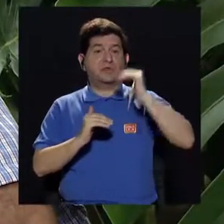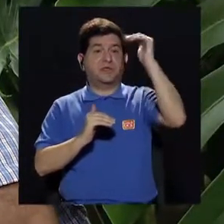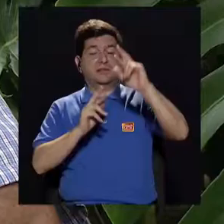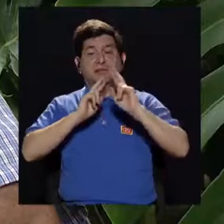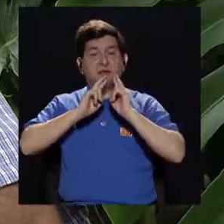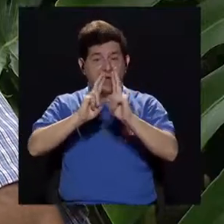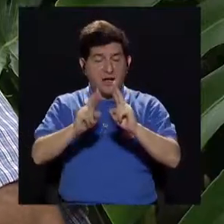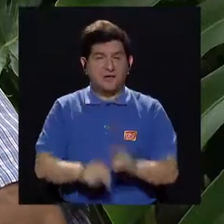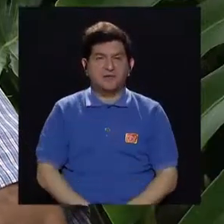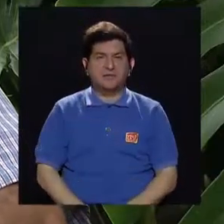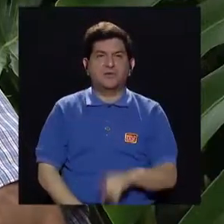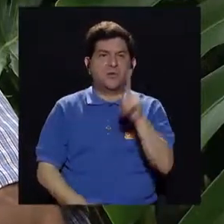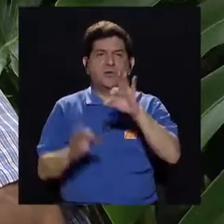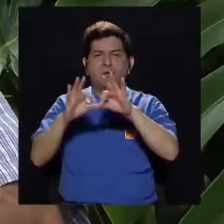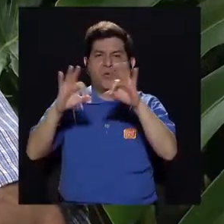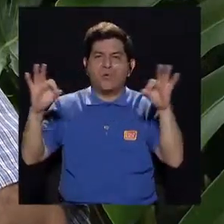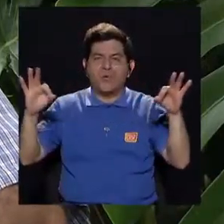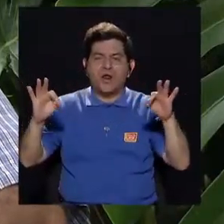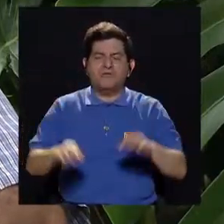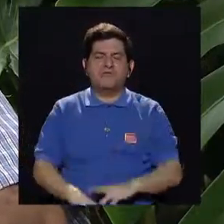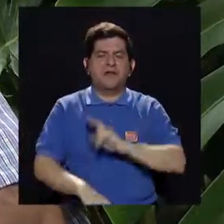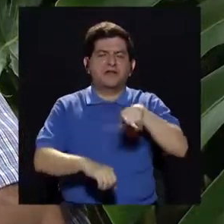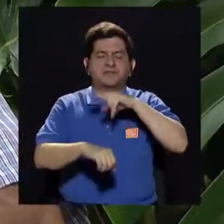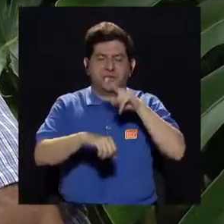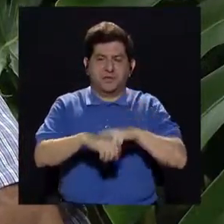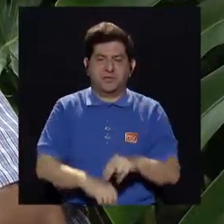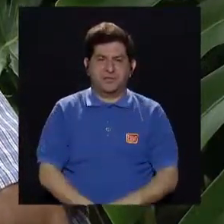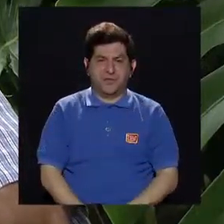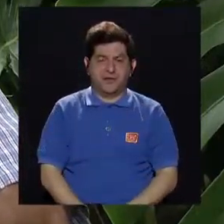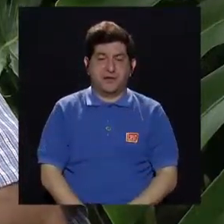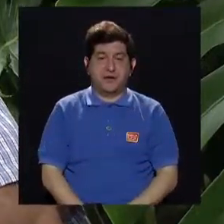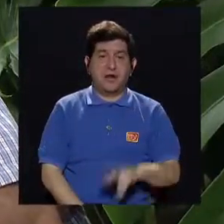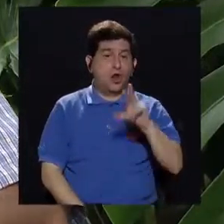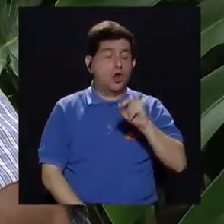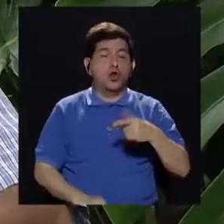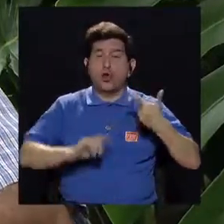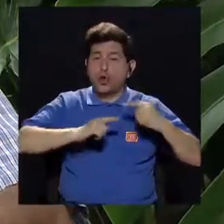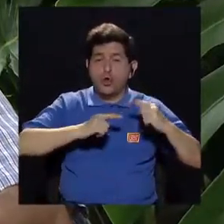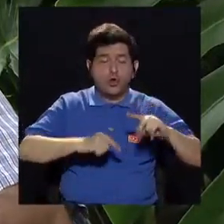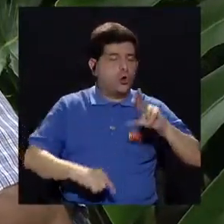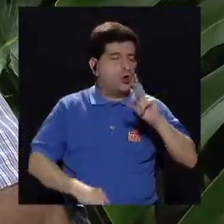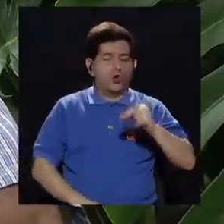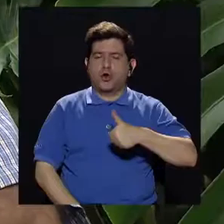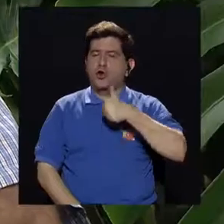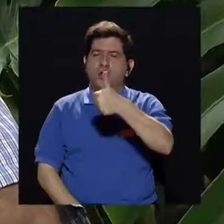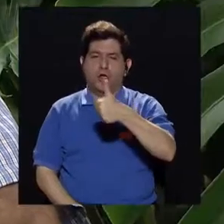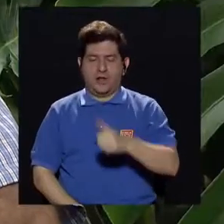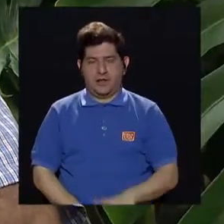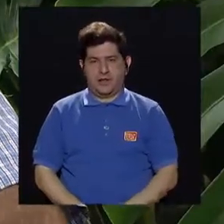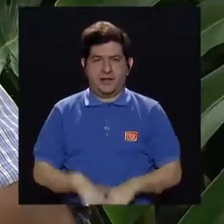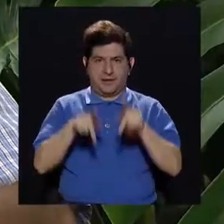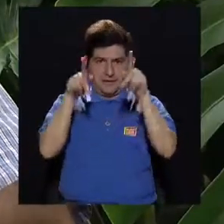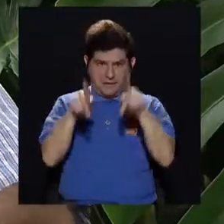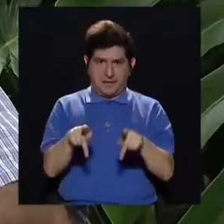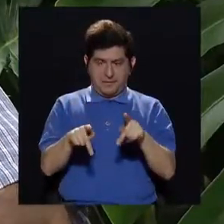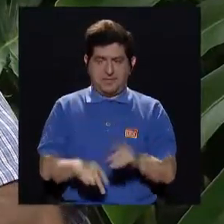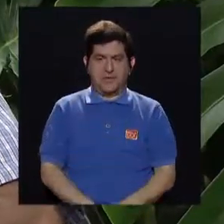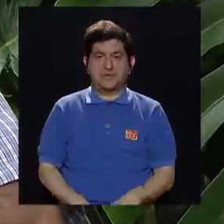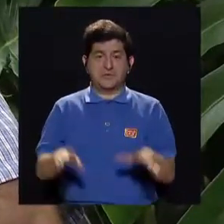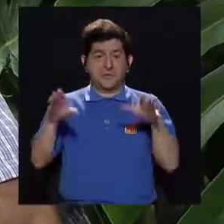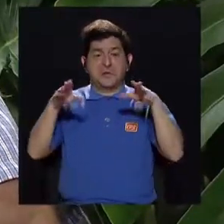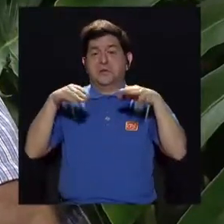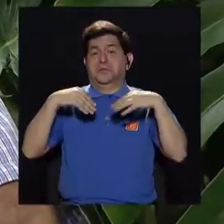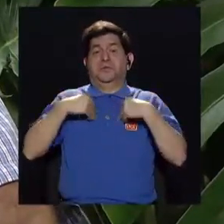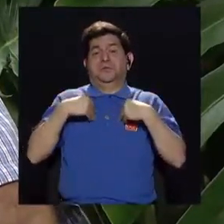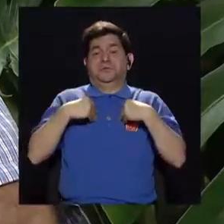rendimiento, lamentablemente, siempre se ha manejado una frase muy, muy, muy común, que era el no pain, no gain. Si no hay dolor, no hay ganancia, ¿verdad? Y eso la gente lo